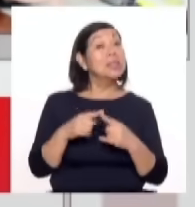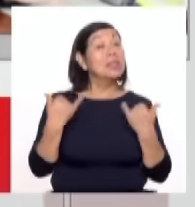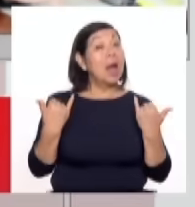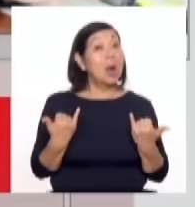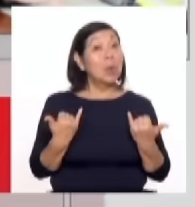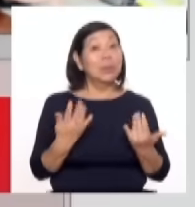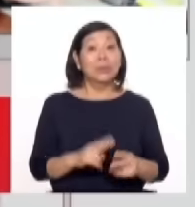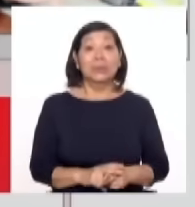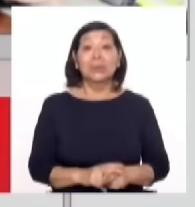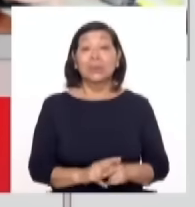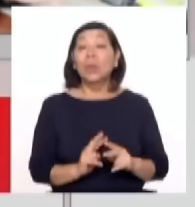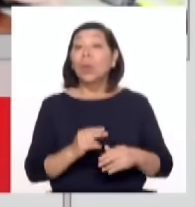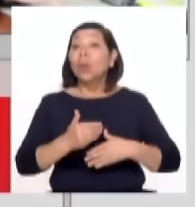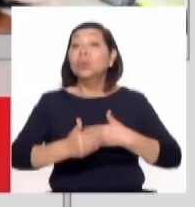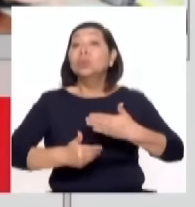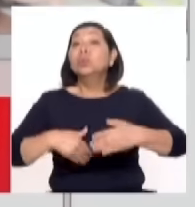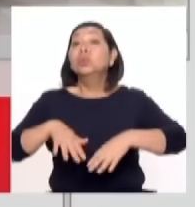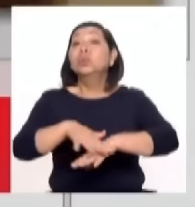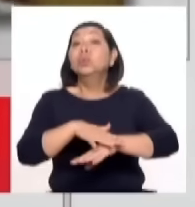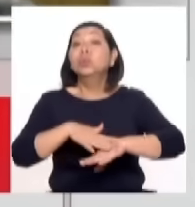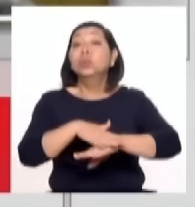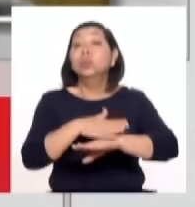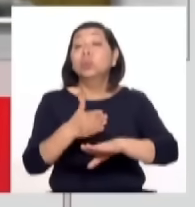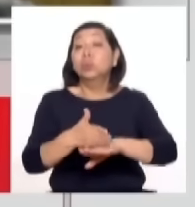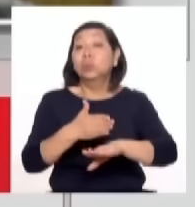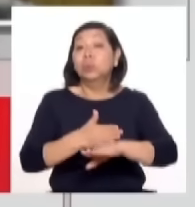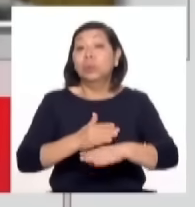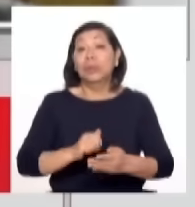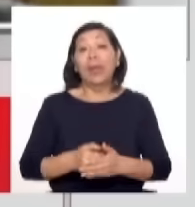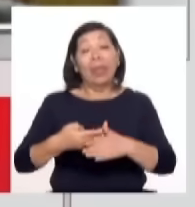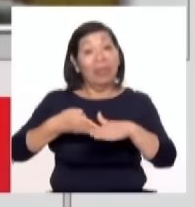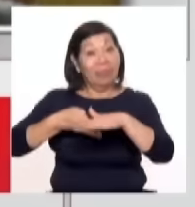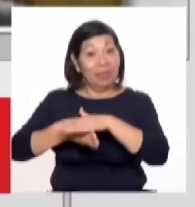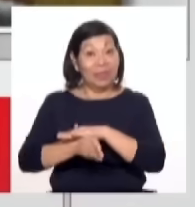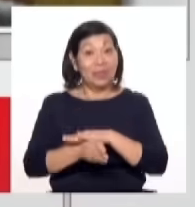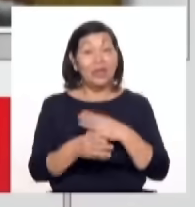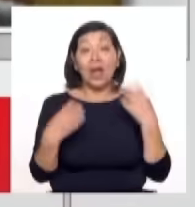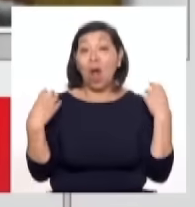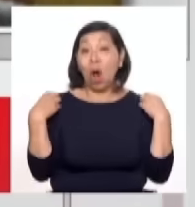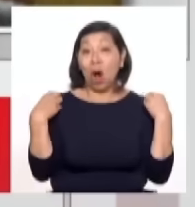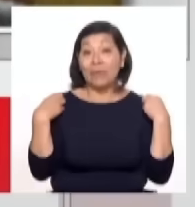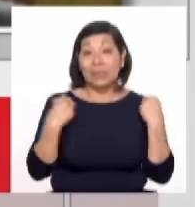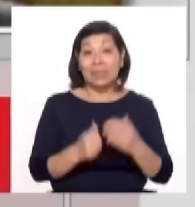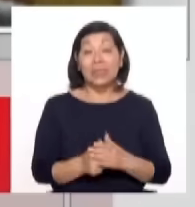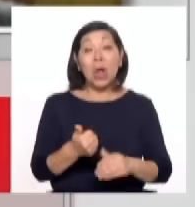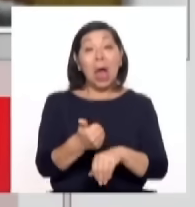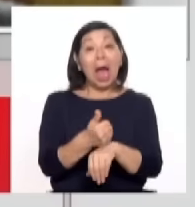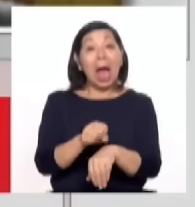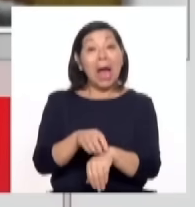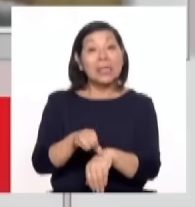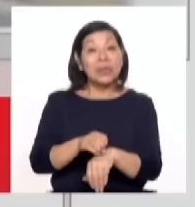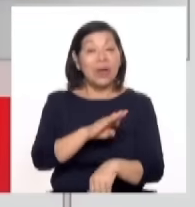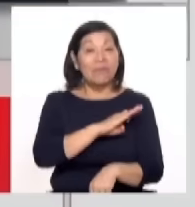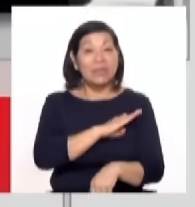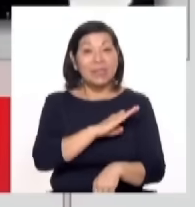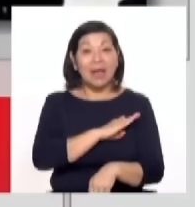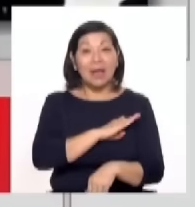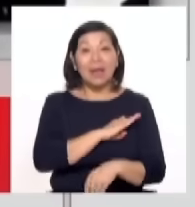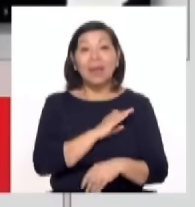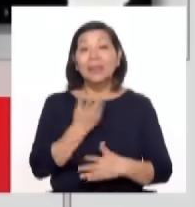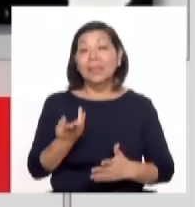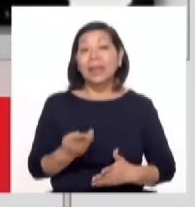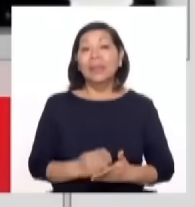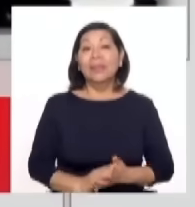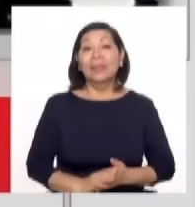se entiende que continúa desarrollándose la diligencia al interior del despacho de los asesores de la fiscal de la Nación. Con esta